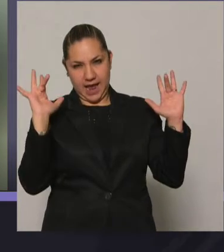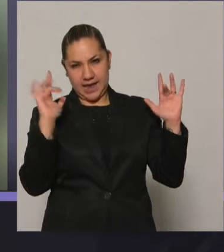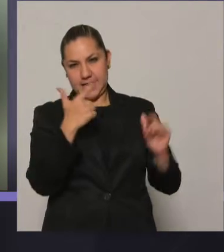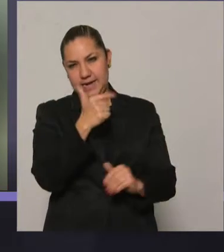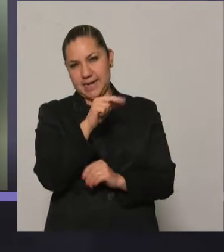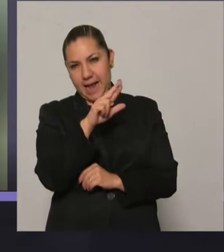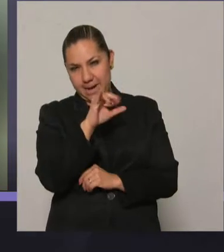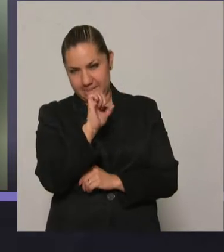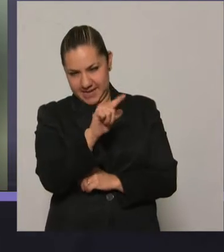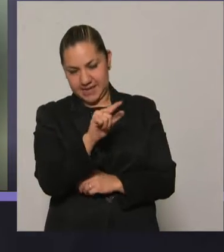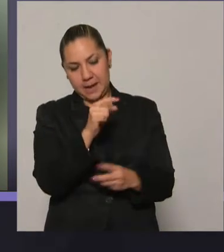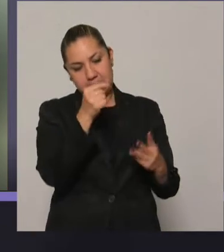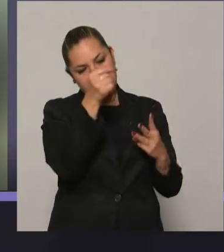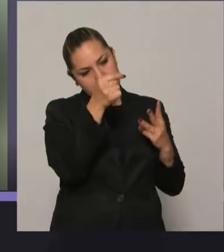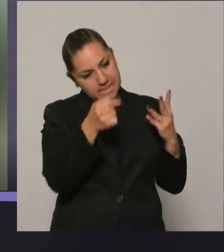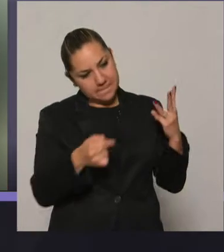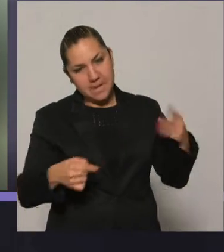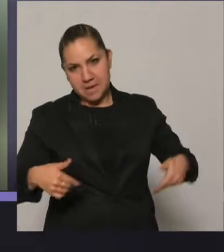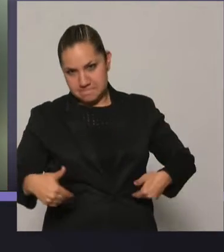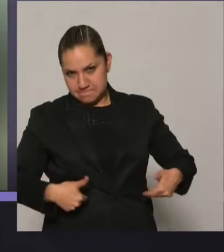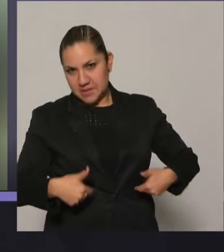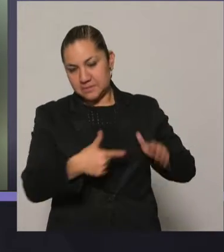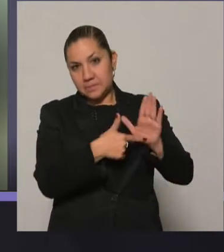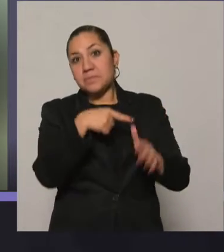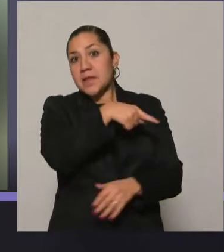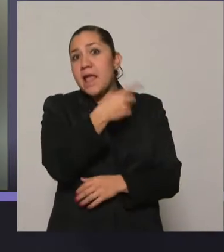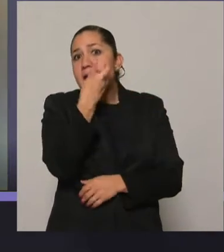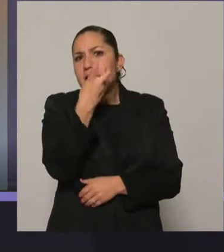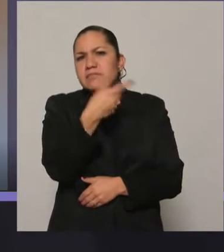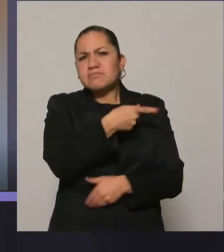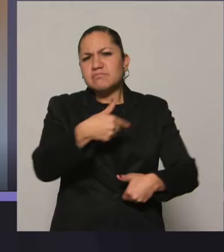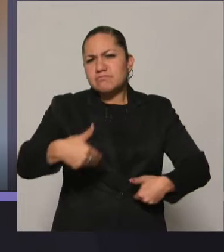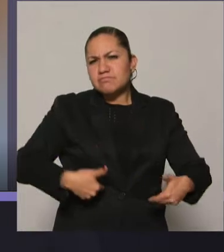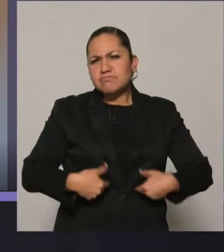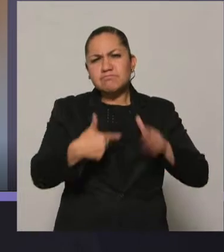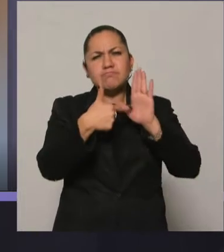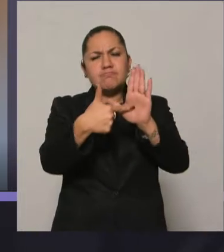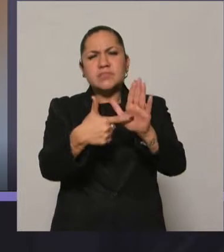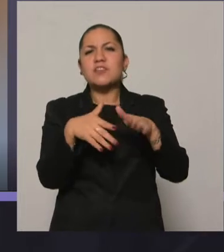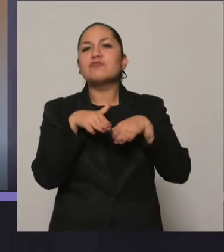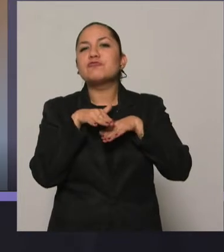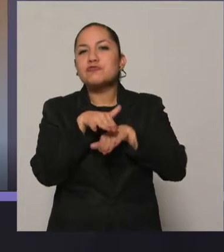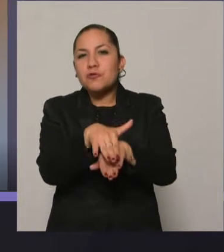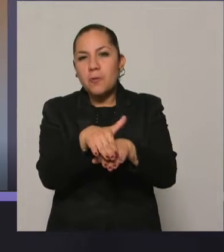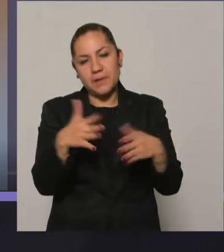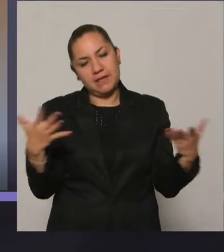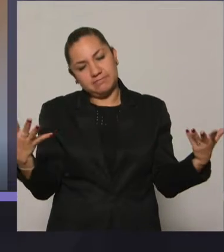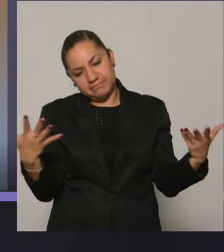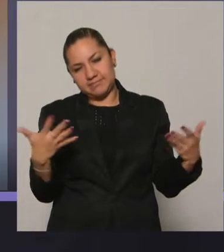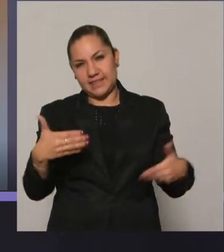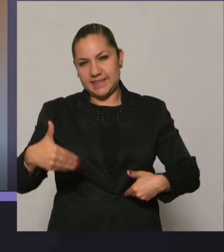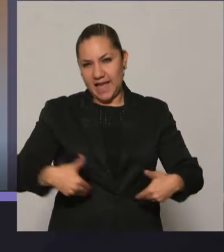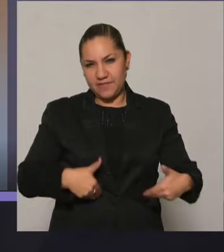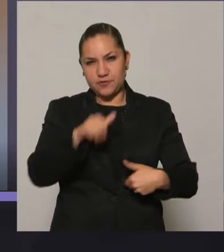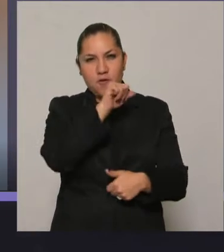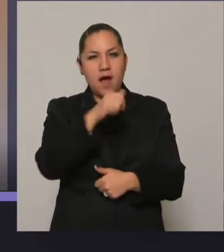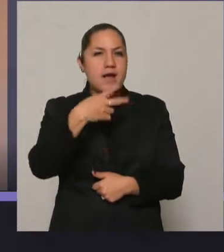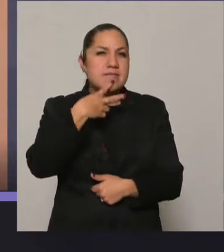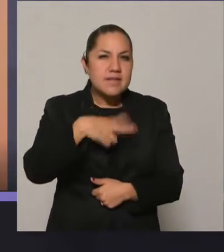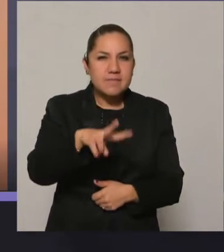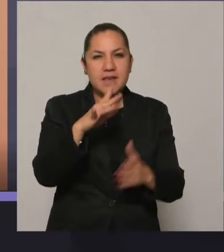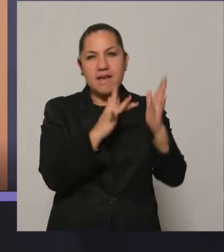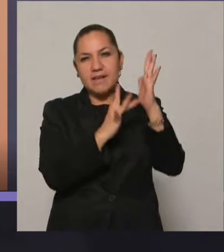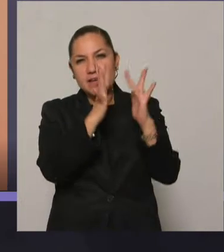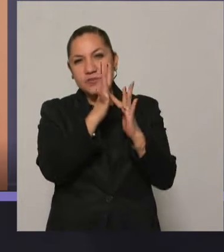bueno, esta obra pues trata de los elementos tradicionales de las pastorelas, ¿no? El ángel que le encomienda una